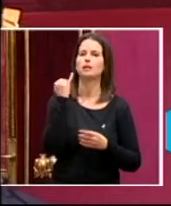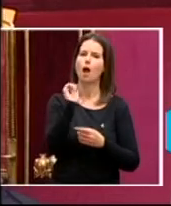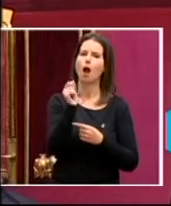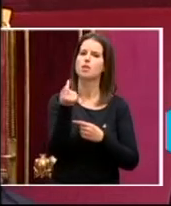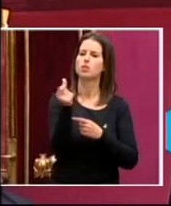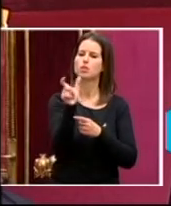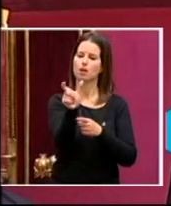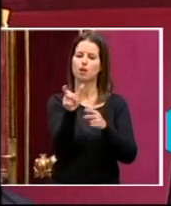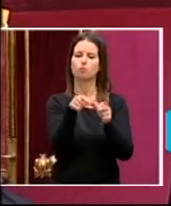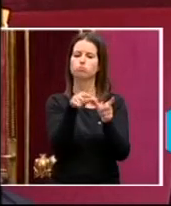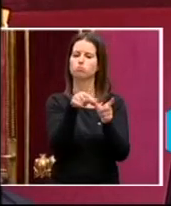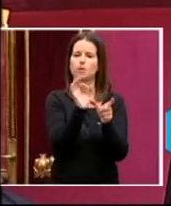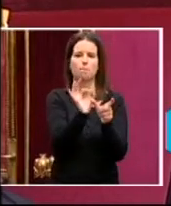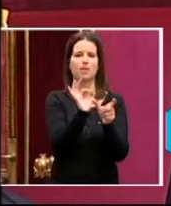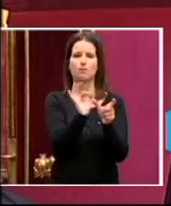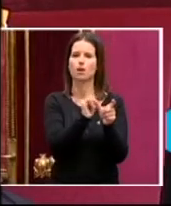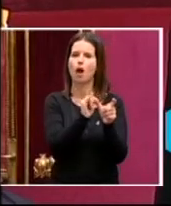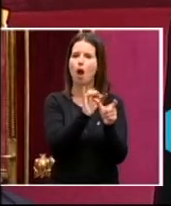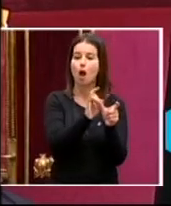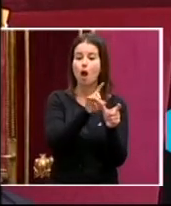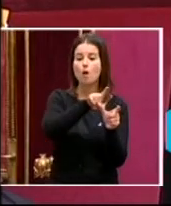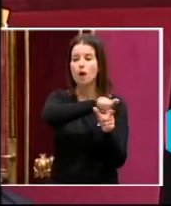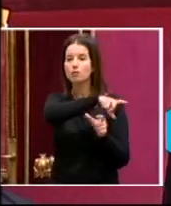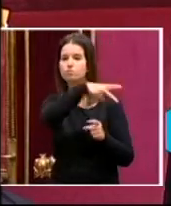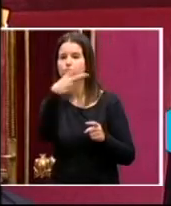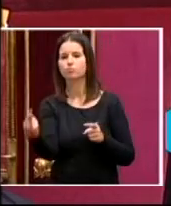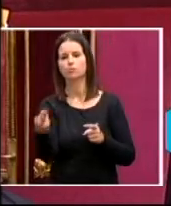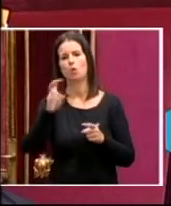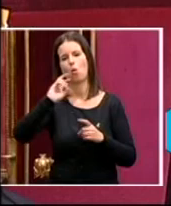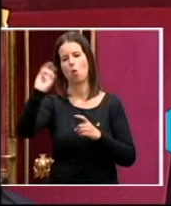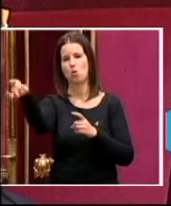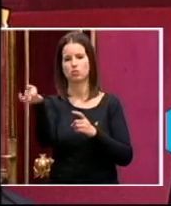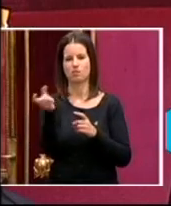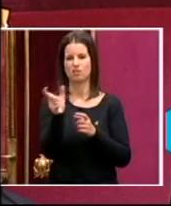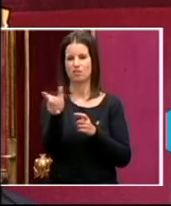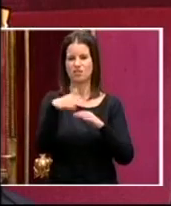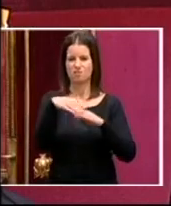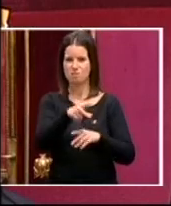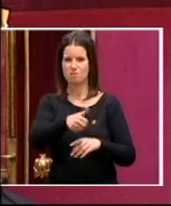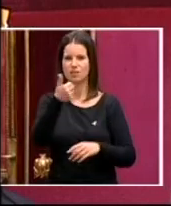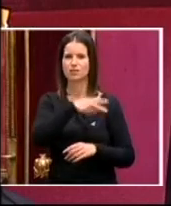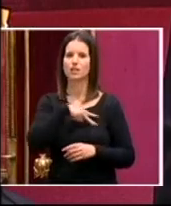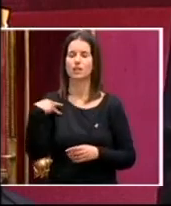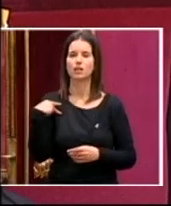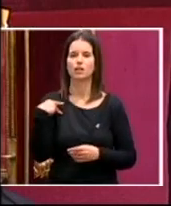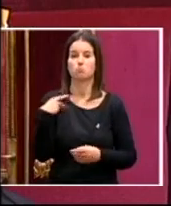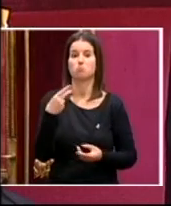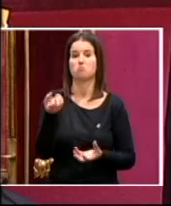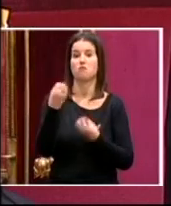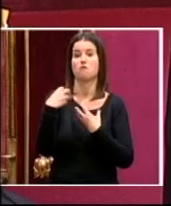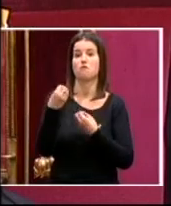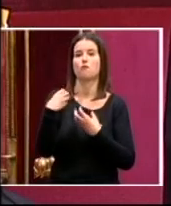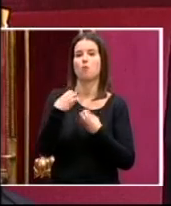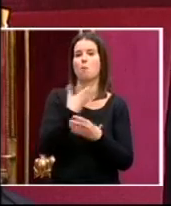perfectamente localizada y específica y ahora va a pasar parte a otra partida mucho más genérica, que como además no se nos cuenta al resto de